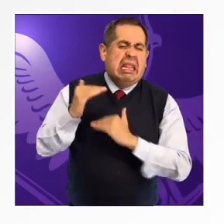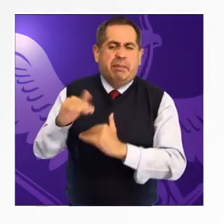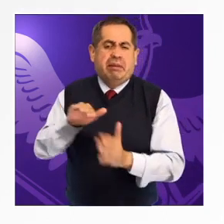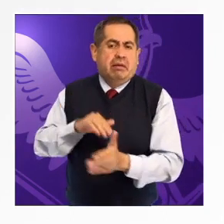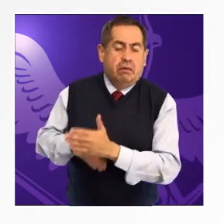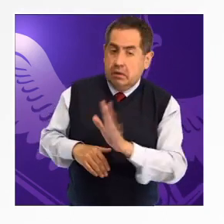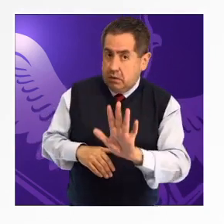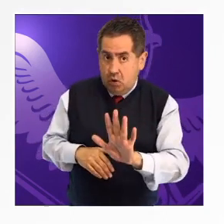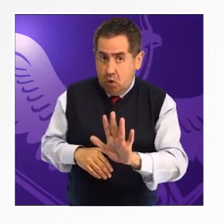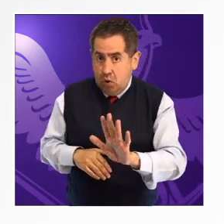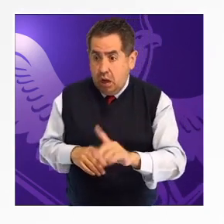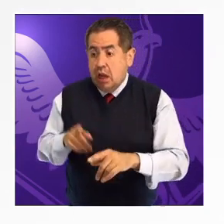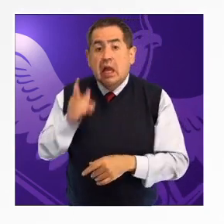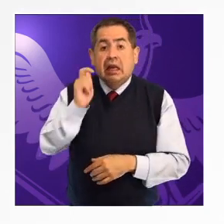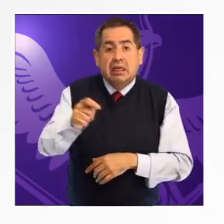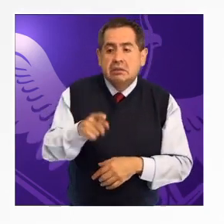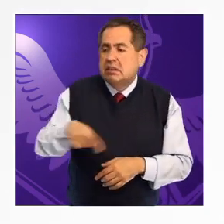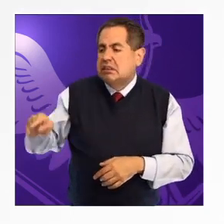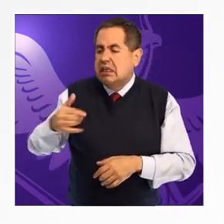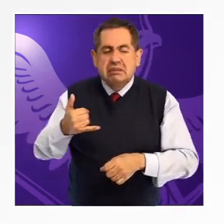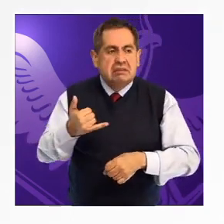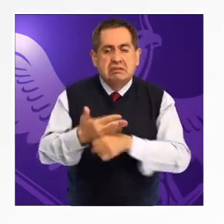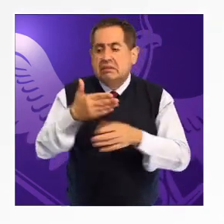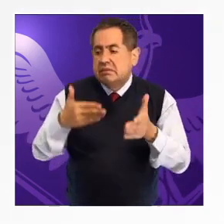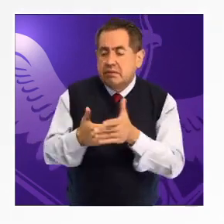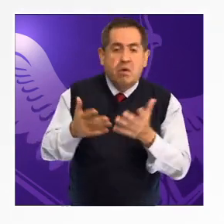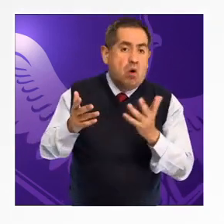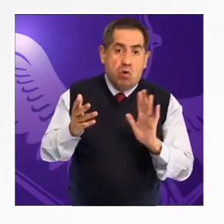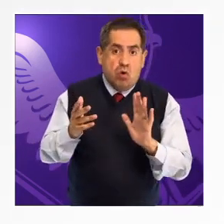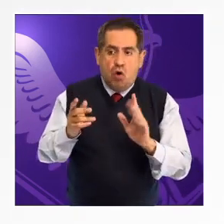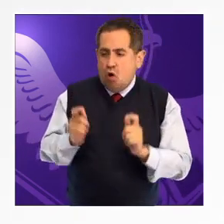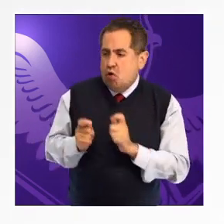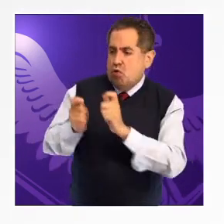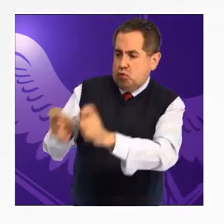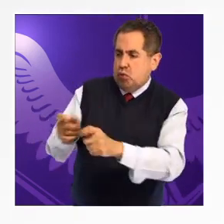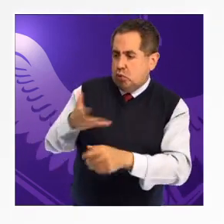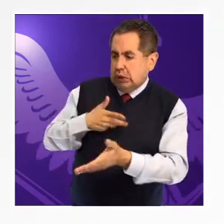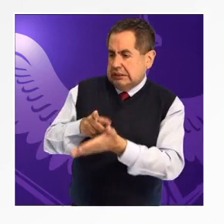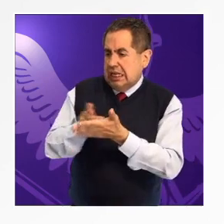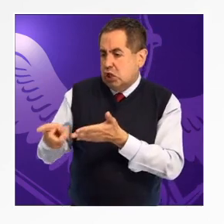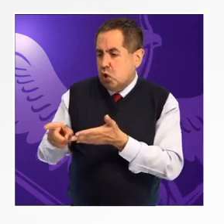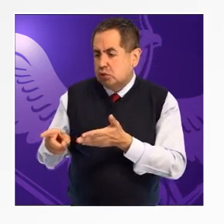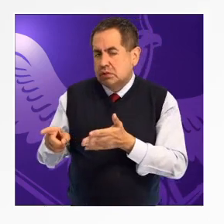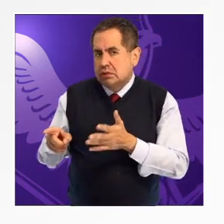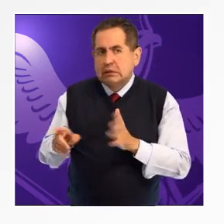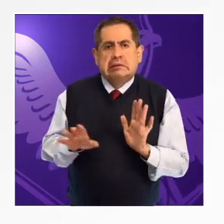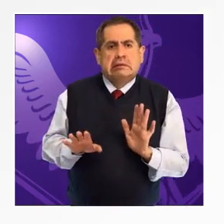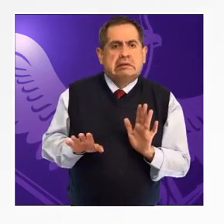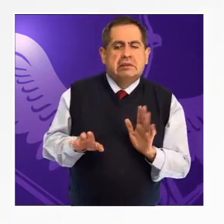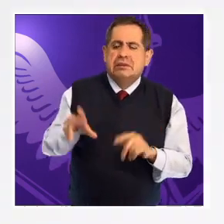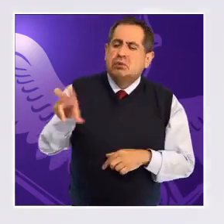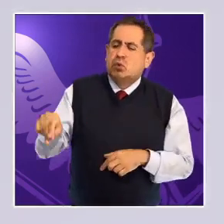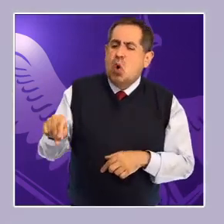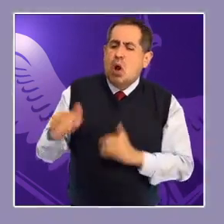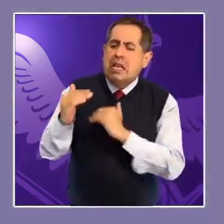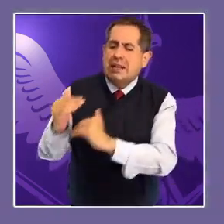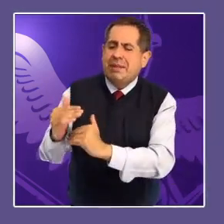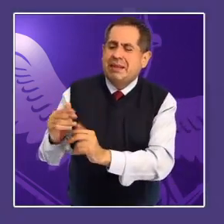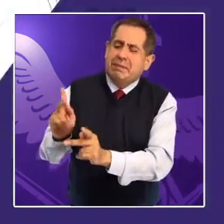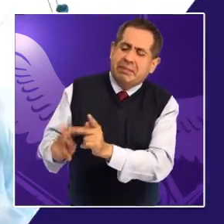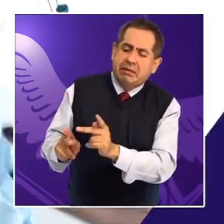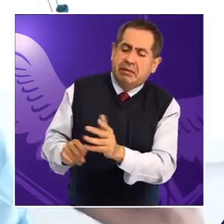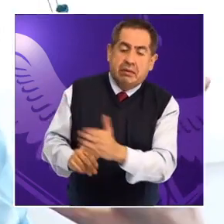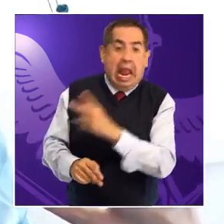de obstaculizar o dejar sin efecto el reconocimiento, el goce y el ejercicio de los derechos en igualdad de condiciones con las demás.